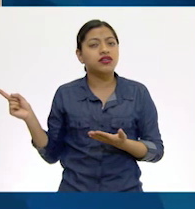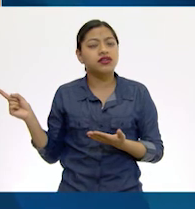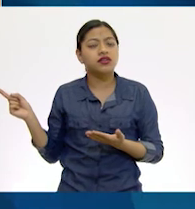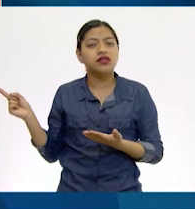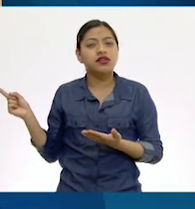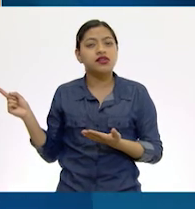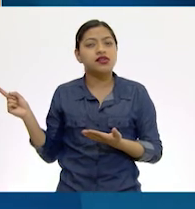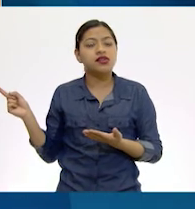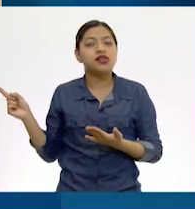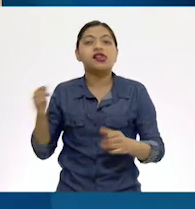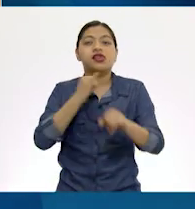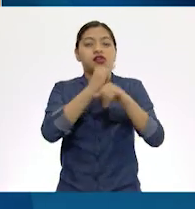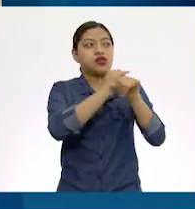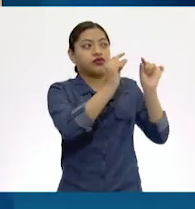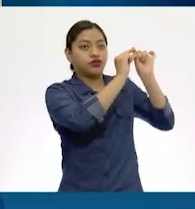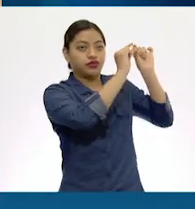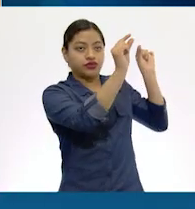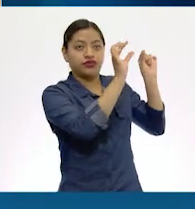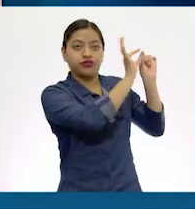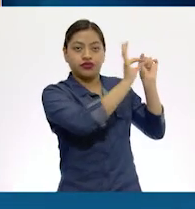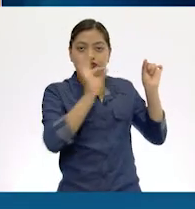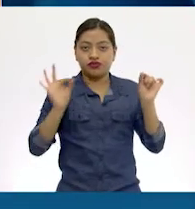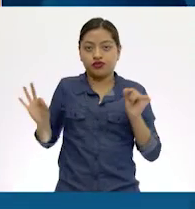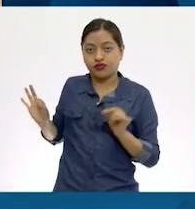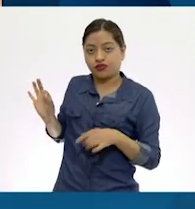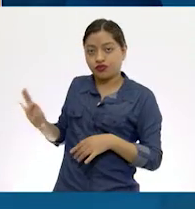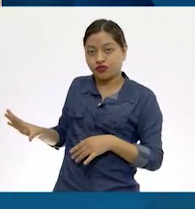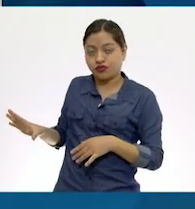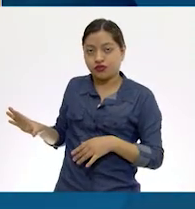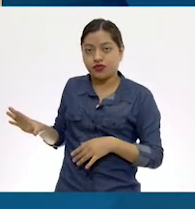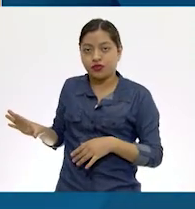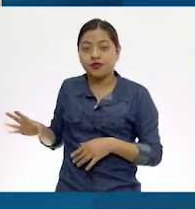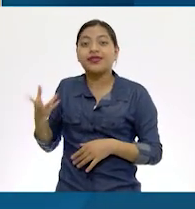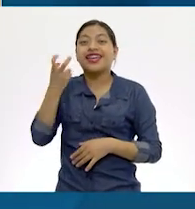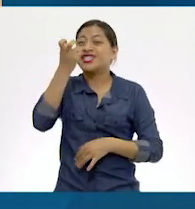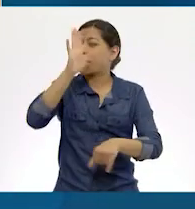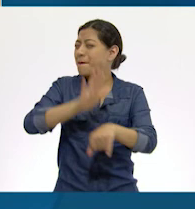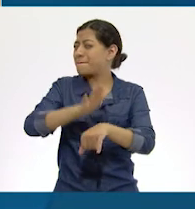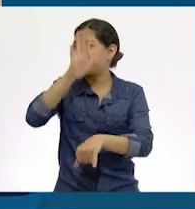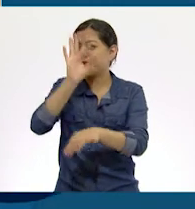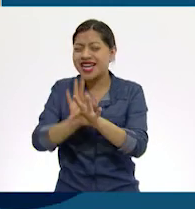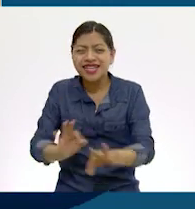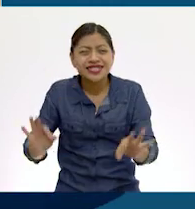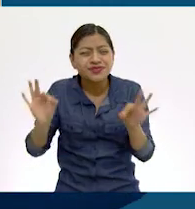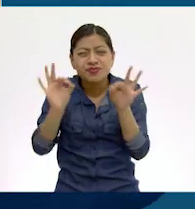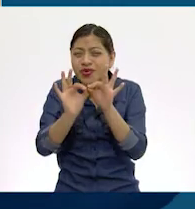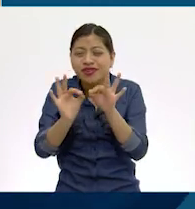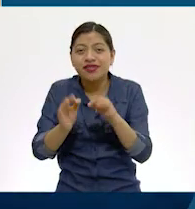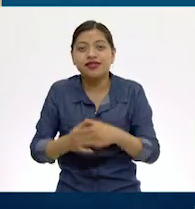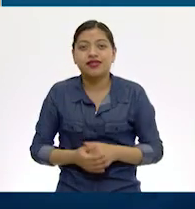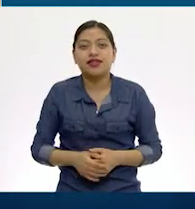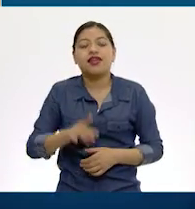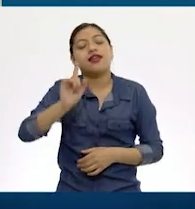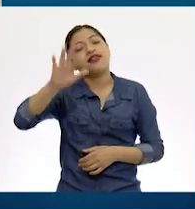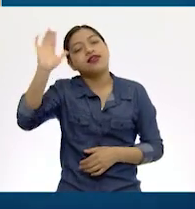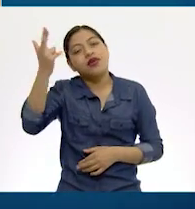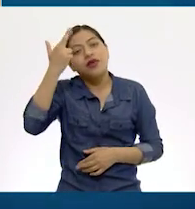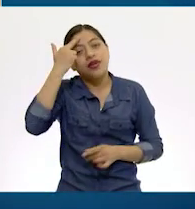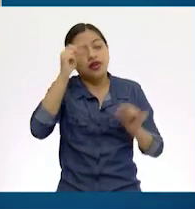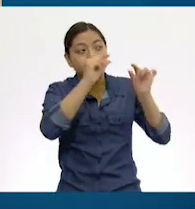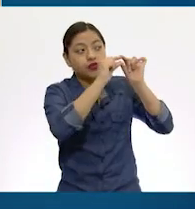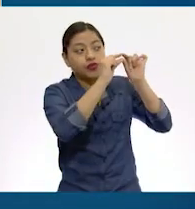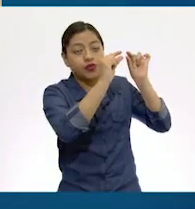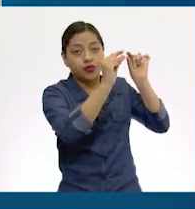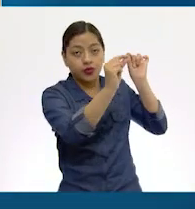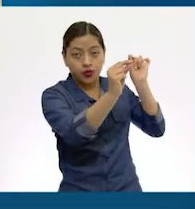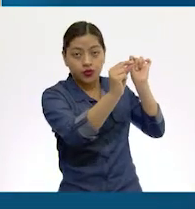El enlace. El enlace al final. Muy bien, eso es lo más importante, el enlace. Y acuérdense que al poner el enlace es muy